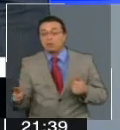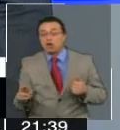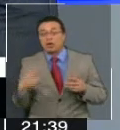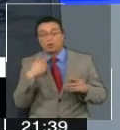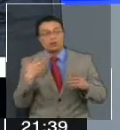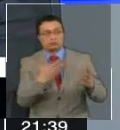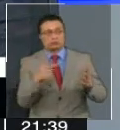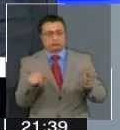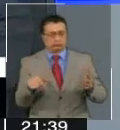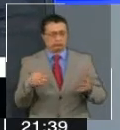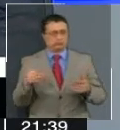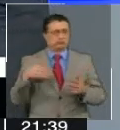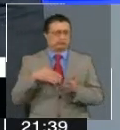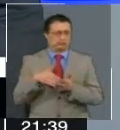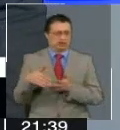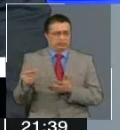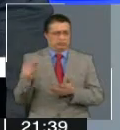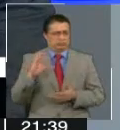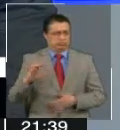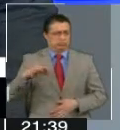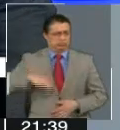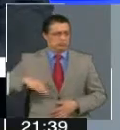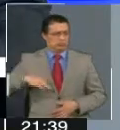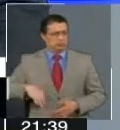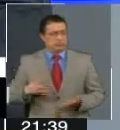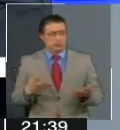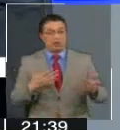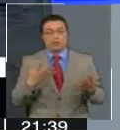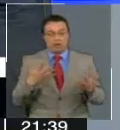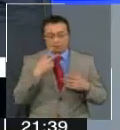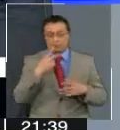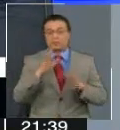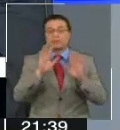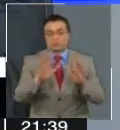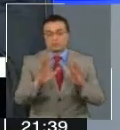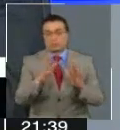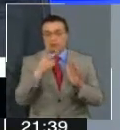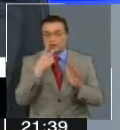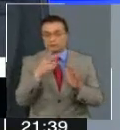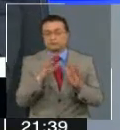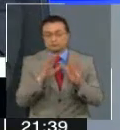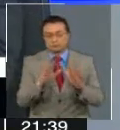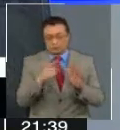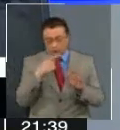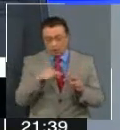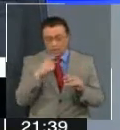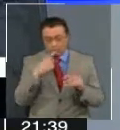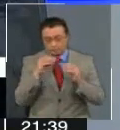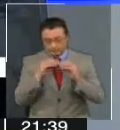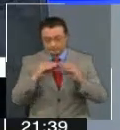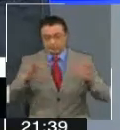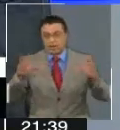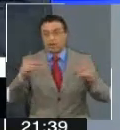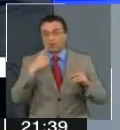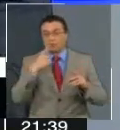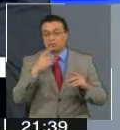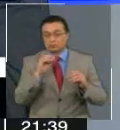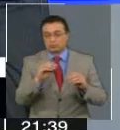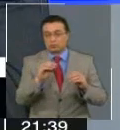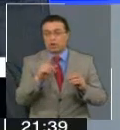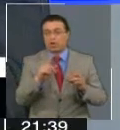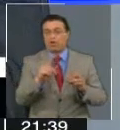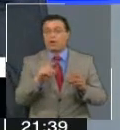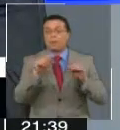la representación de irregularidades? Es que, a ver, vamos a... Porque eres el que había delegado vamos en el señor Sami Mainemer. Claro,